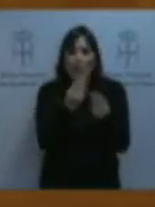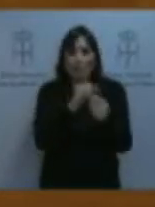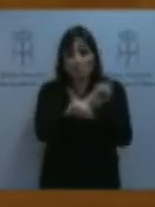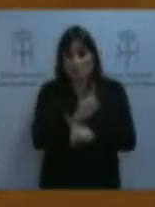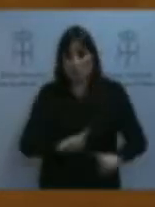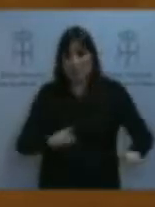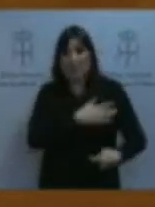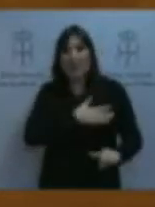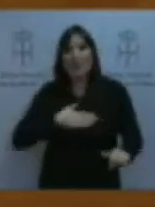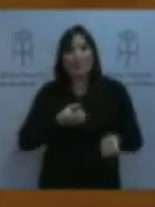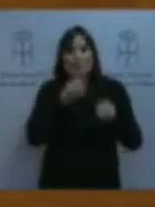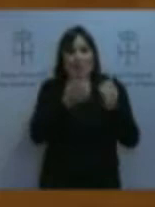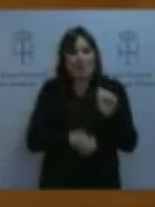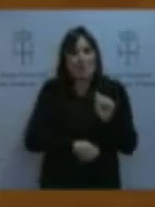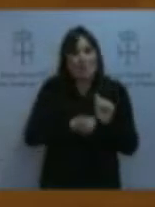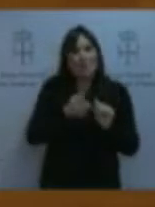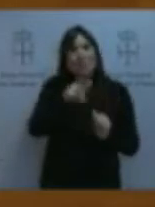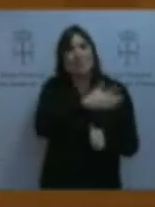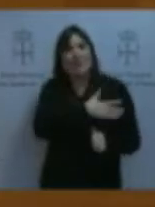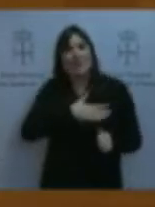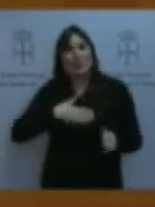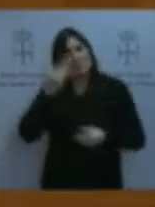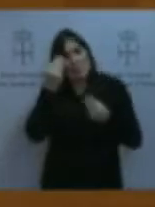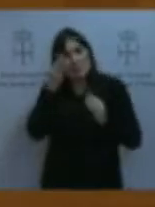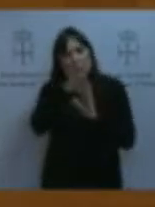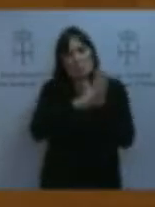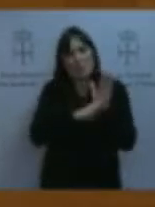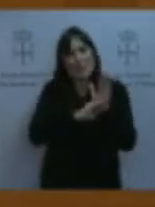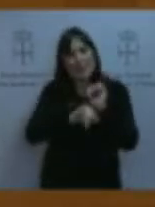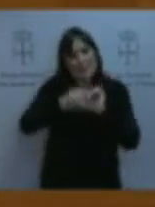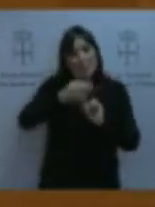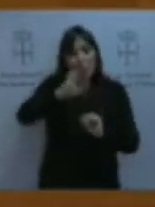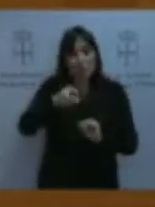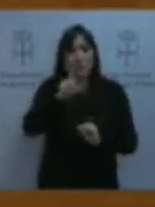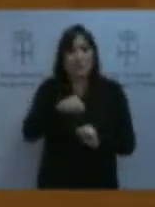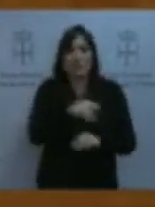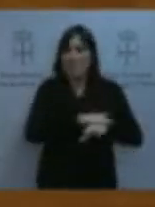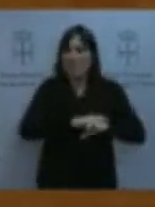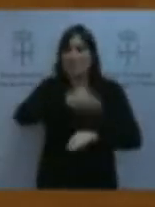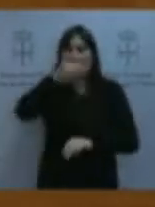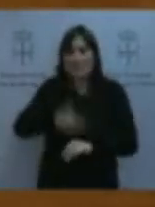que hay otras medidas complementarias que resultan esenciales. Iniciativas como publicar con la suficiente